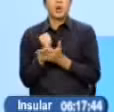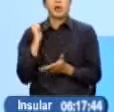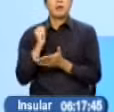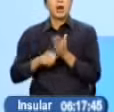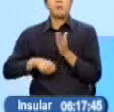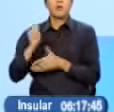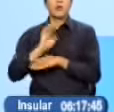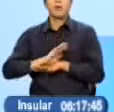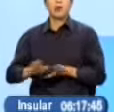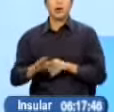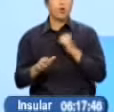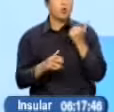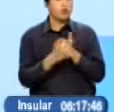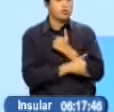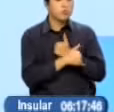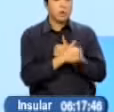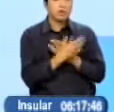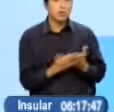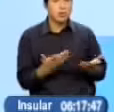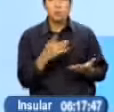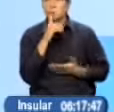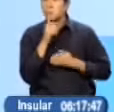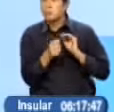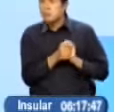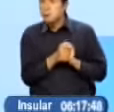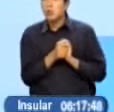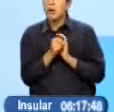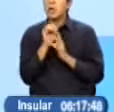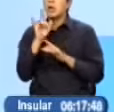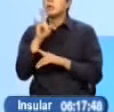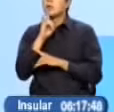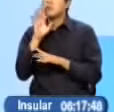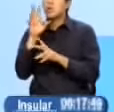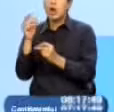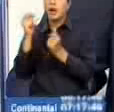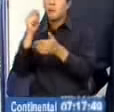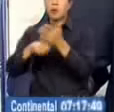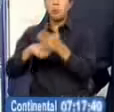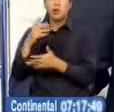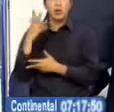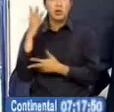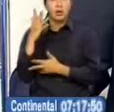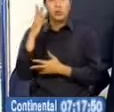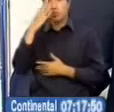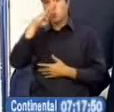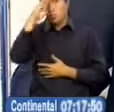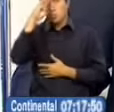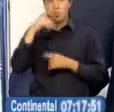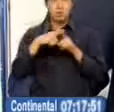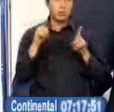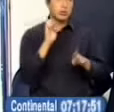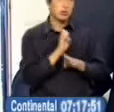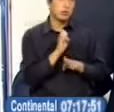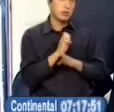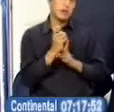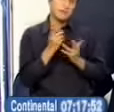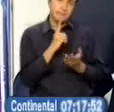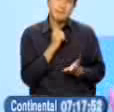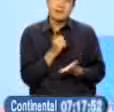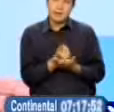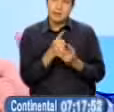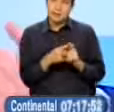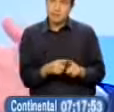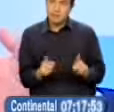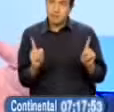resto de los países viven en la clandestinidad durante años porque kuwait representa una simbología que ecuador no la represión por supuesto pero